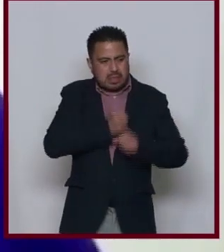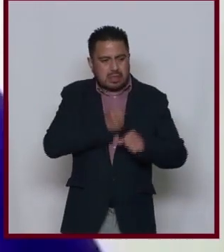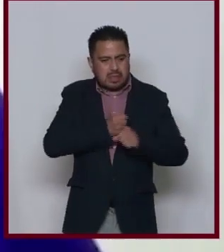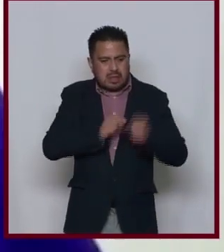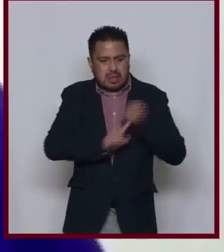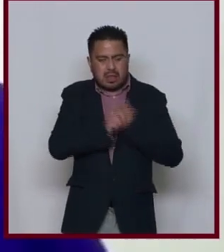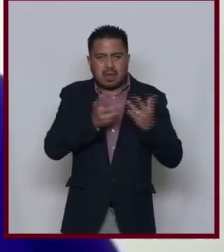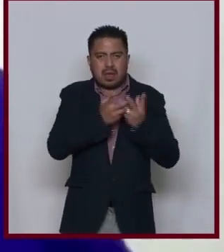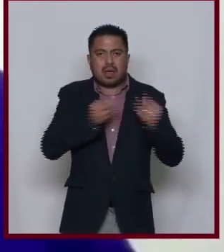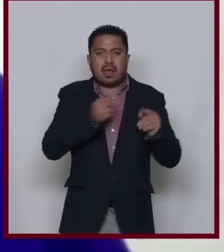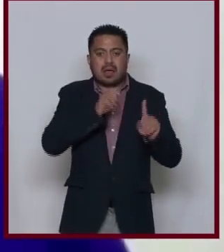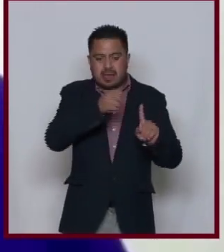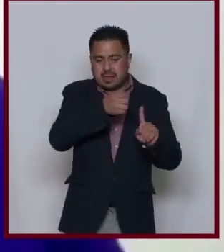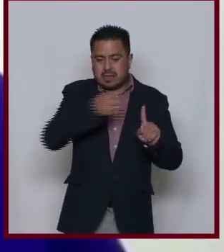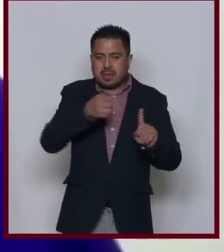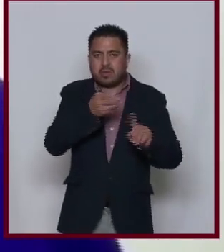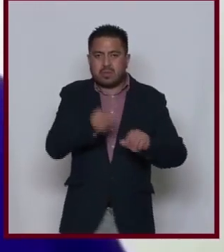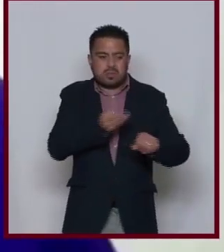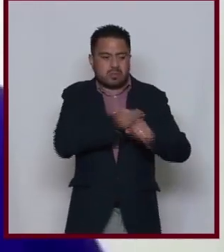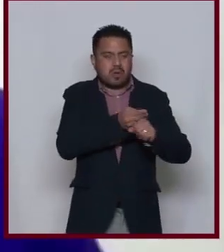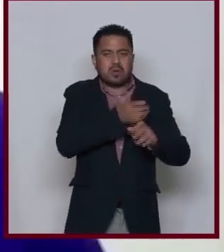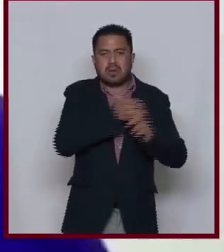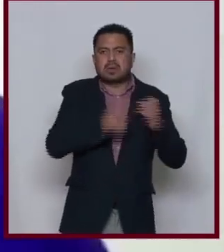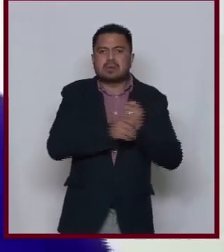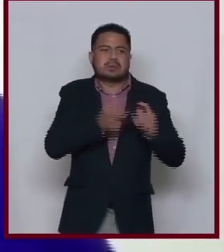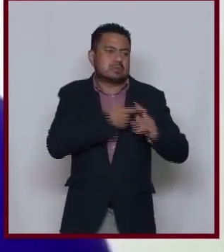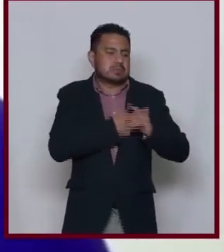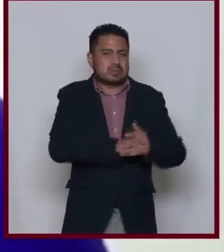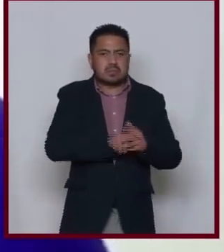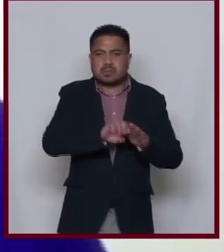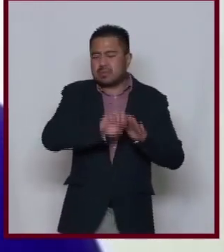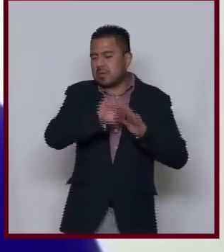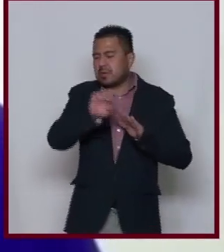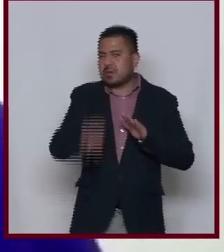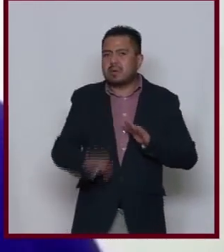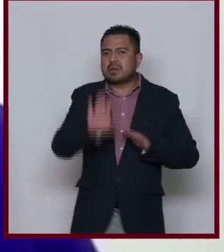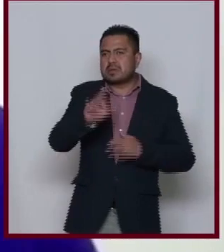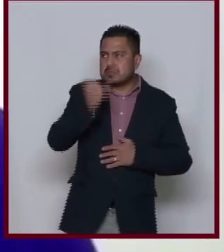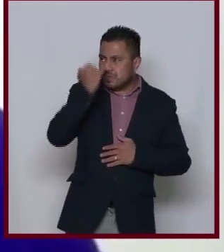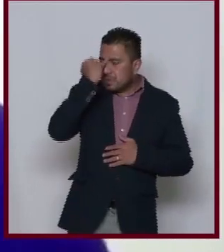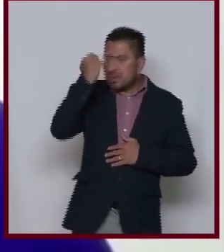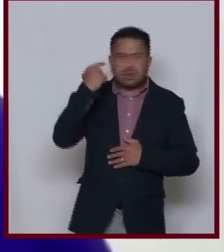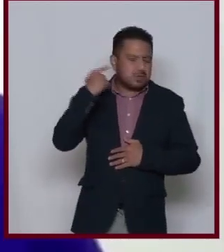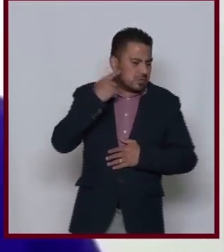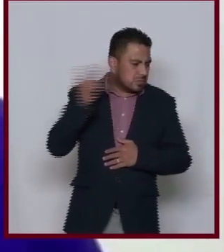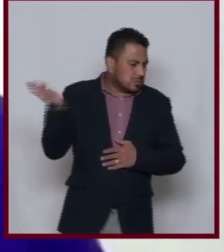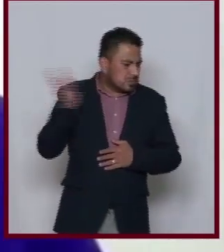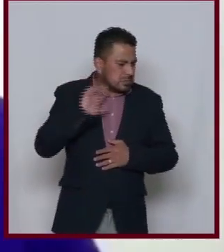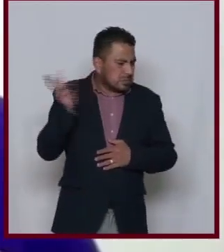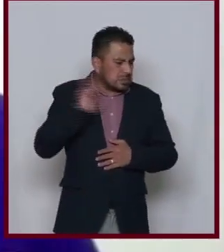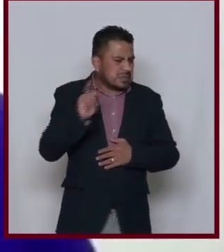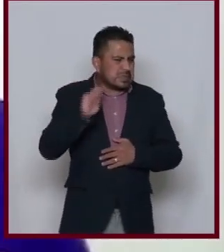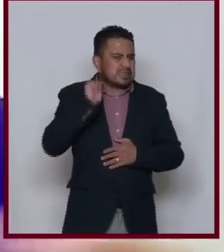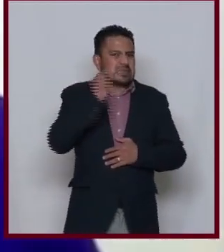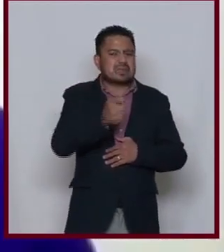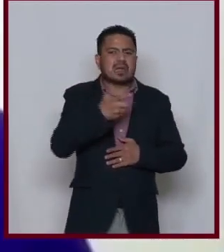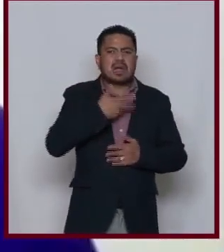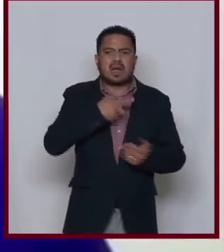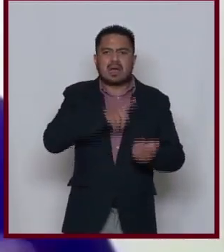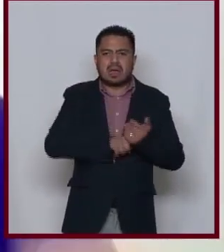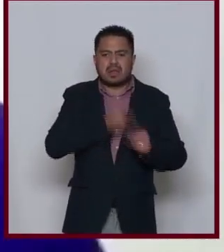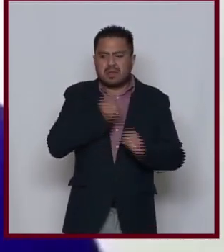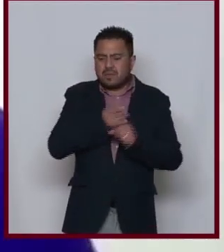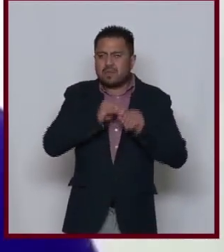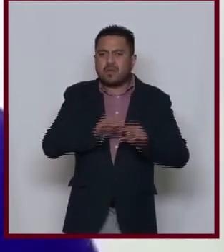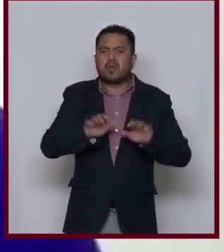estas ecuaciones poniendo condiciones iniciales, ¿no? Por ejemplo, imagínense que tienen un sonido y que tienen ciertos